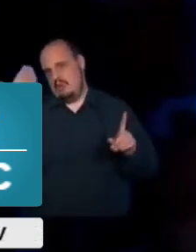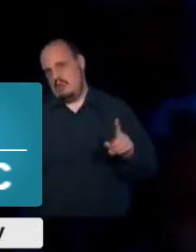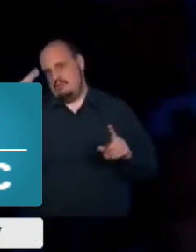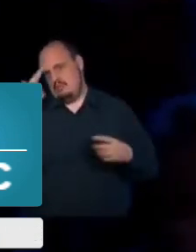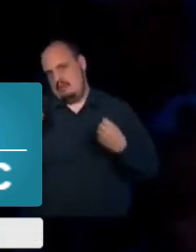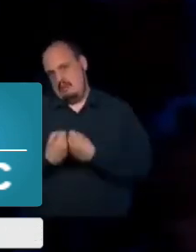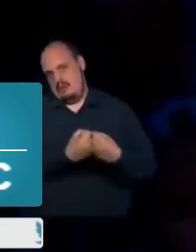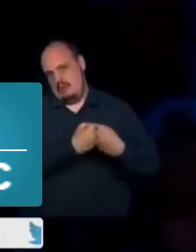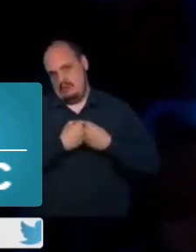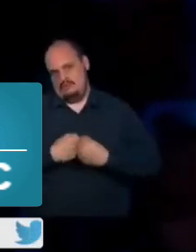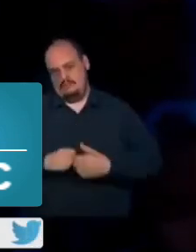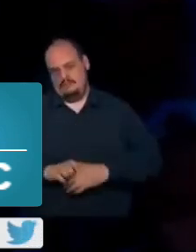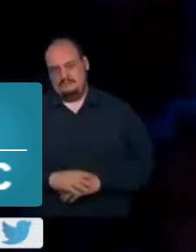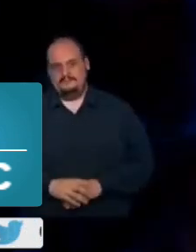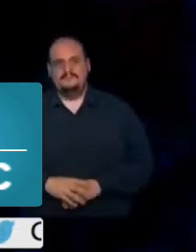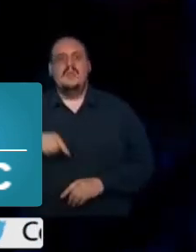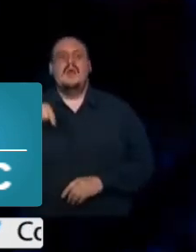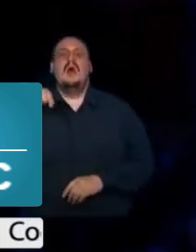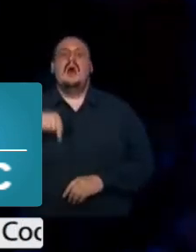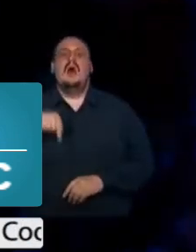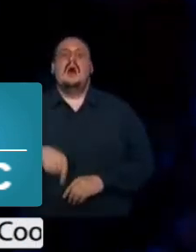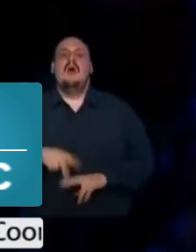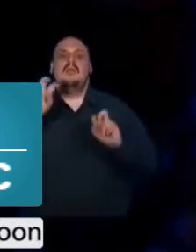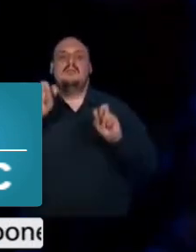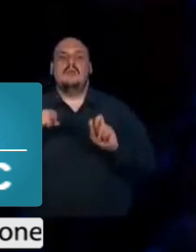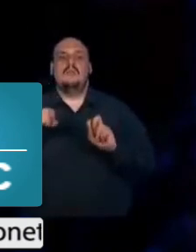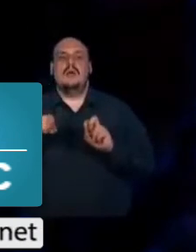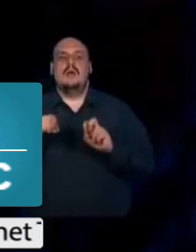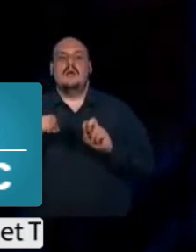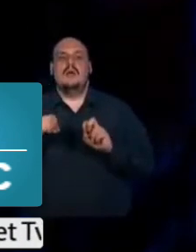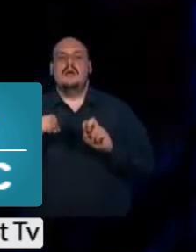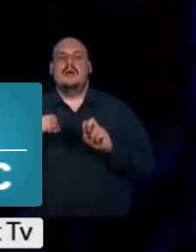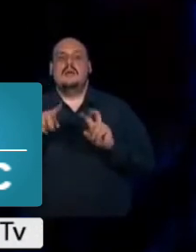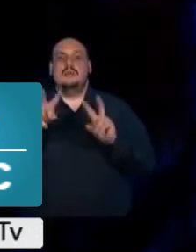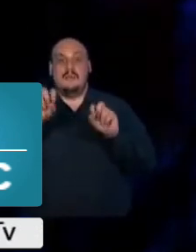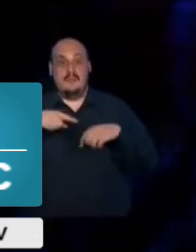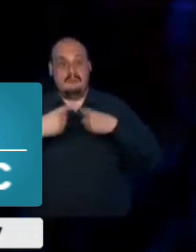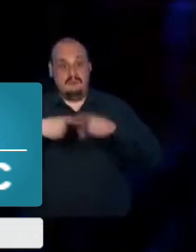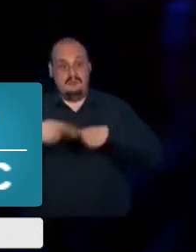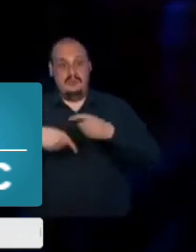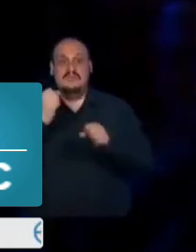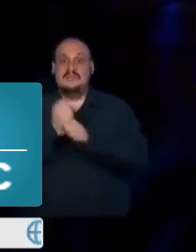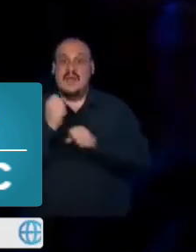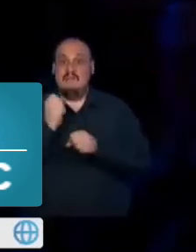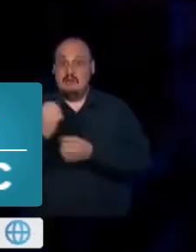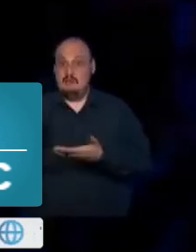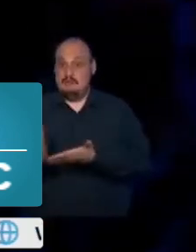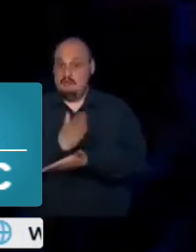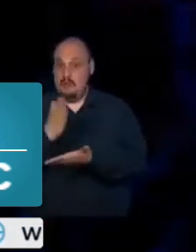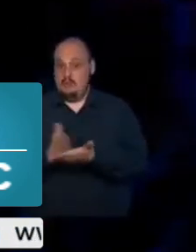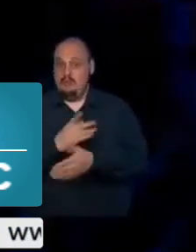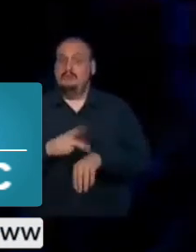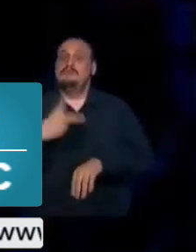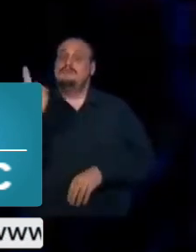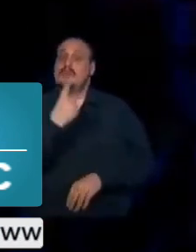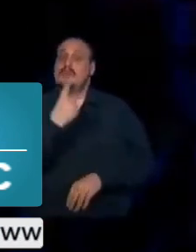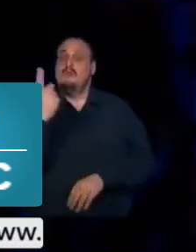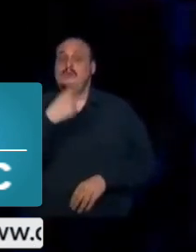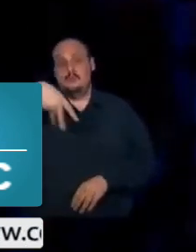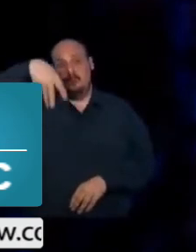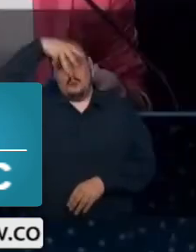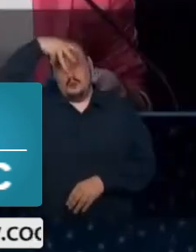era al revés macri había quedado abajo y después en segunda el balotas ganó acá es al revés quien había quedado arriba